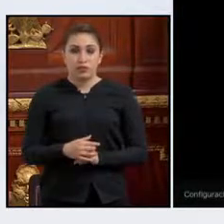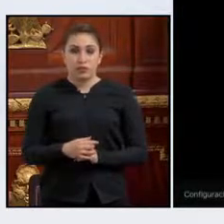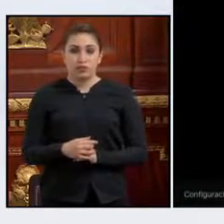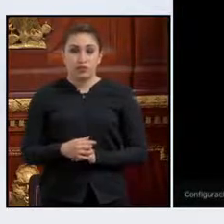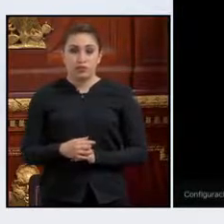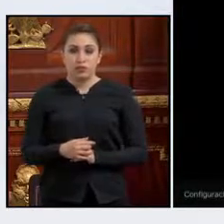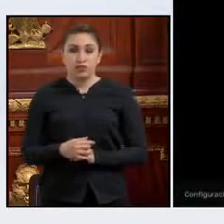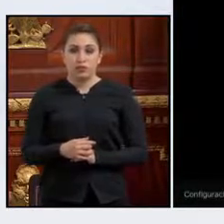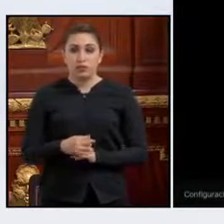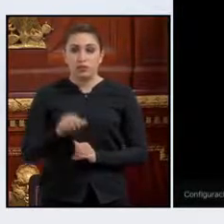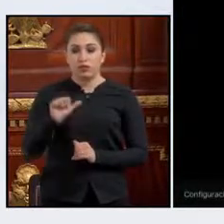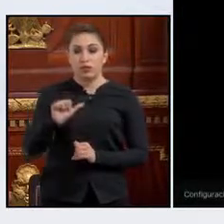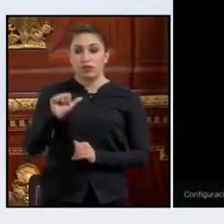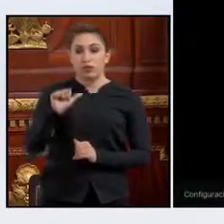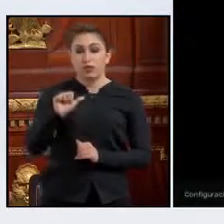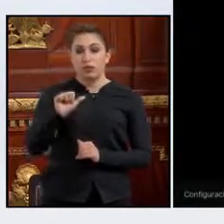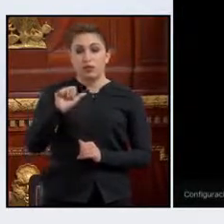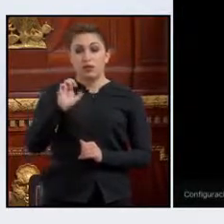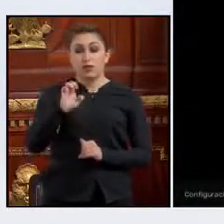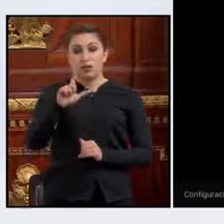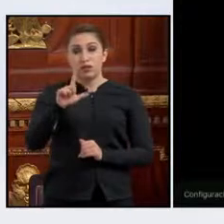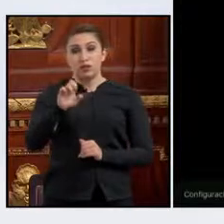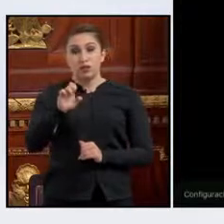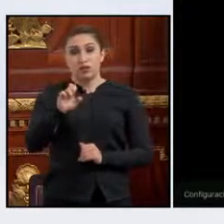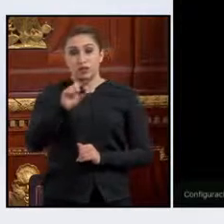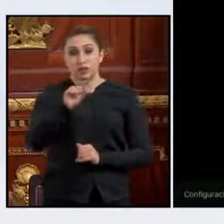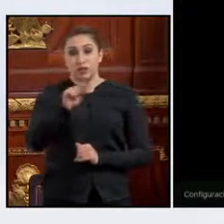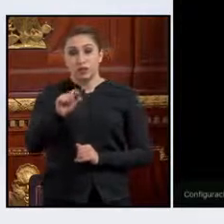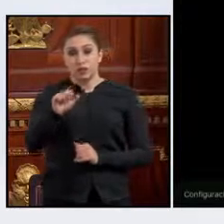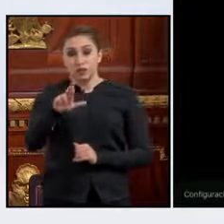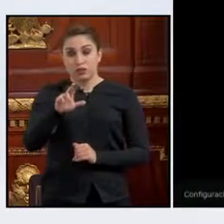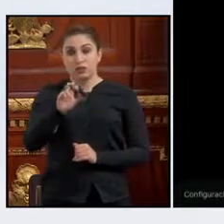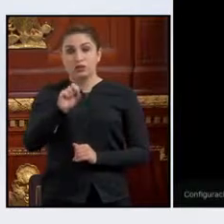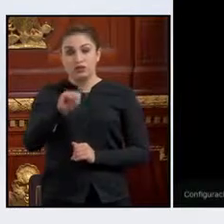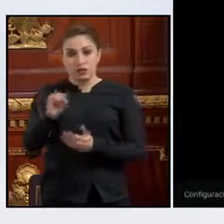Rubio Aldarán Eleazar. Rubio Aldarán, Luis, presente.